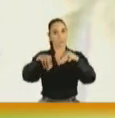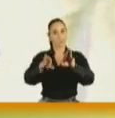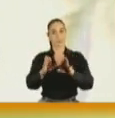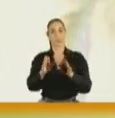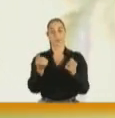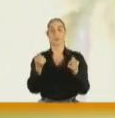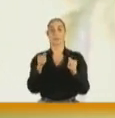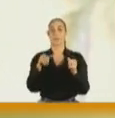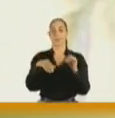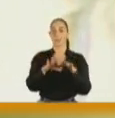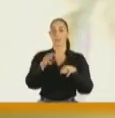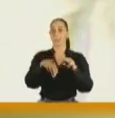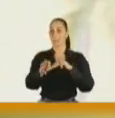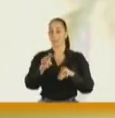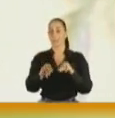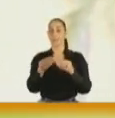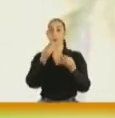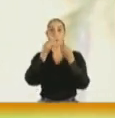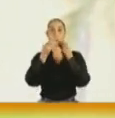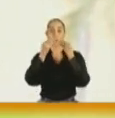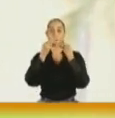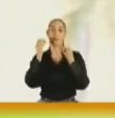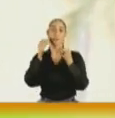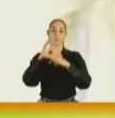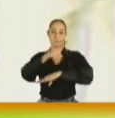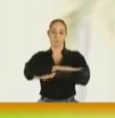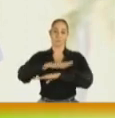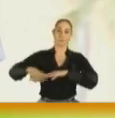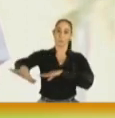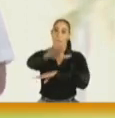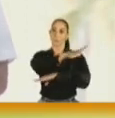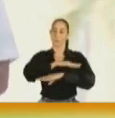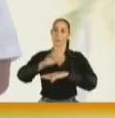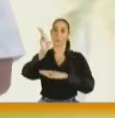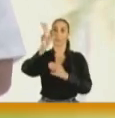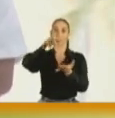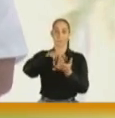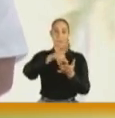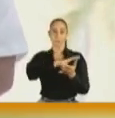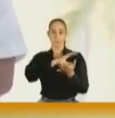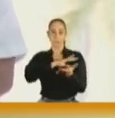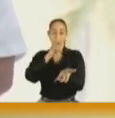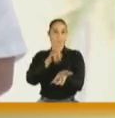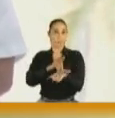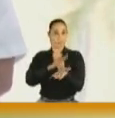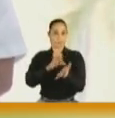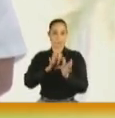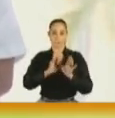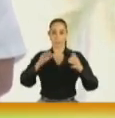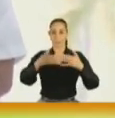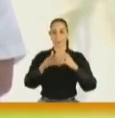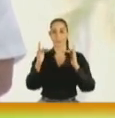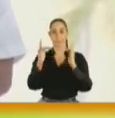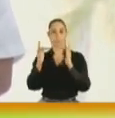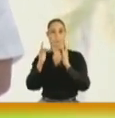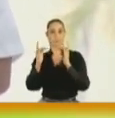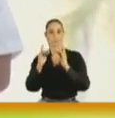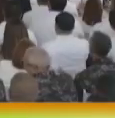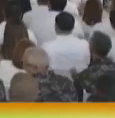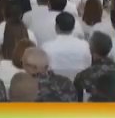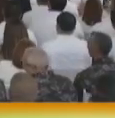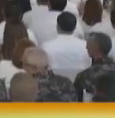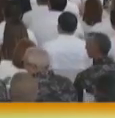supermercados pues ind y a veces a la cabaña eh eh usted va a conseguir la